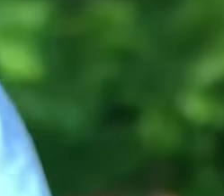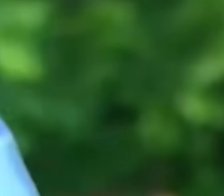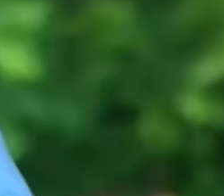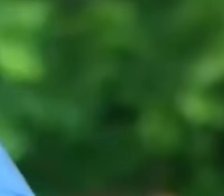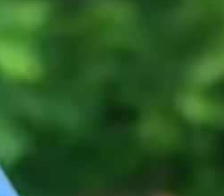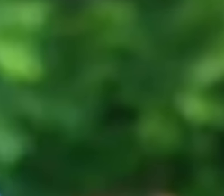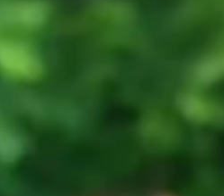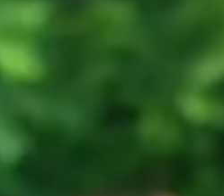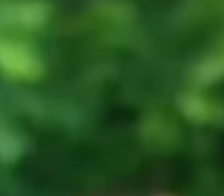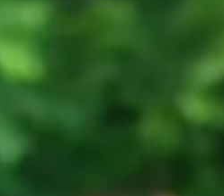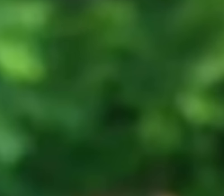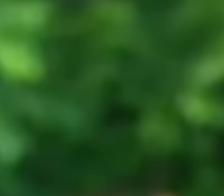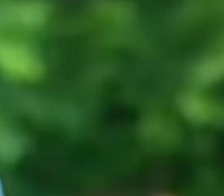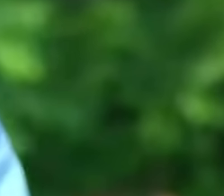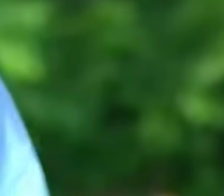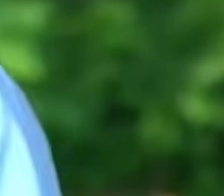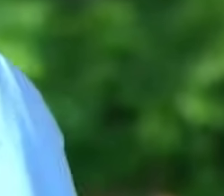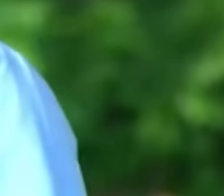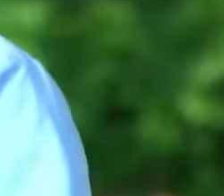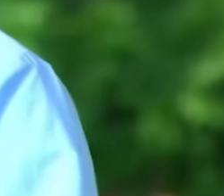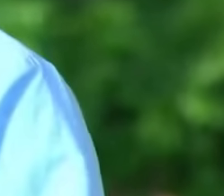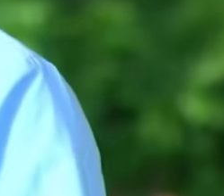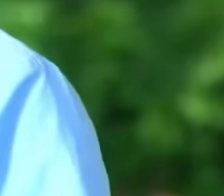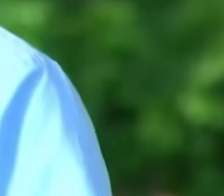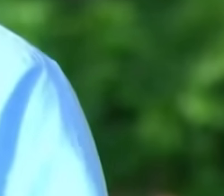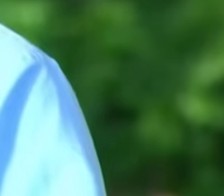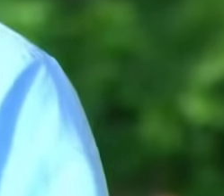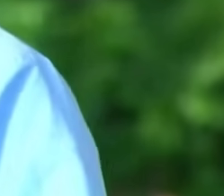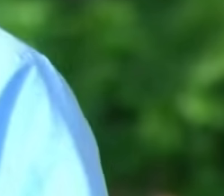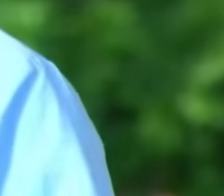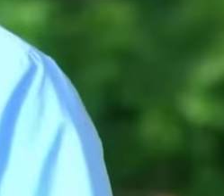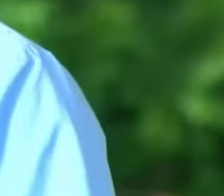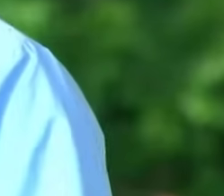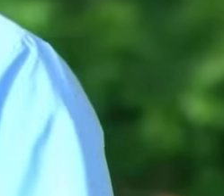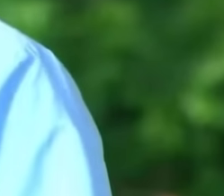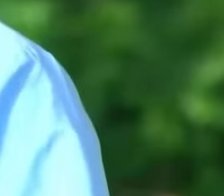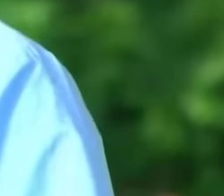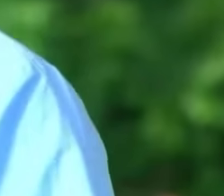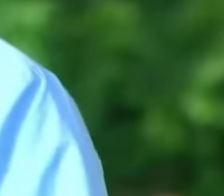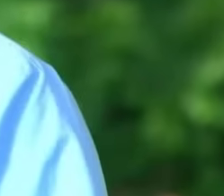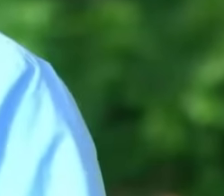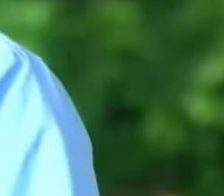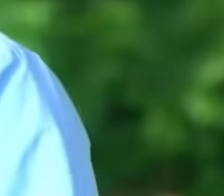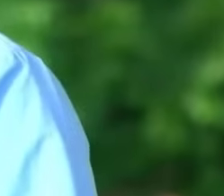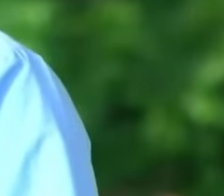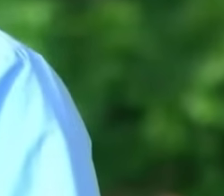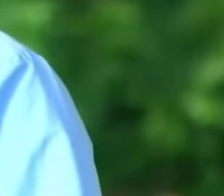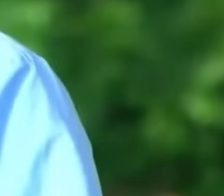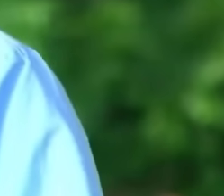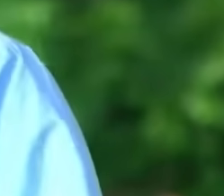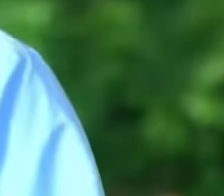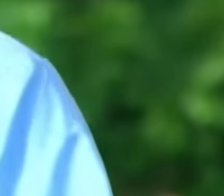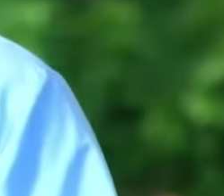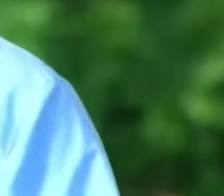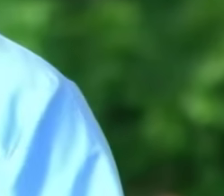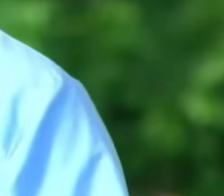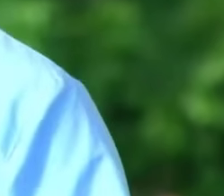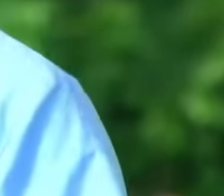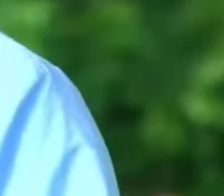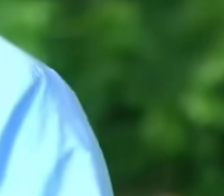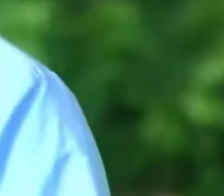representante legal de la Asociación de Marañoneros,